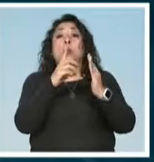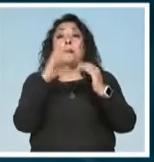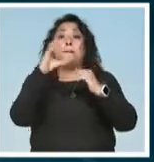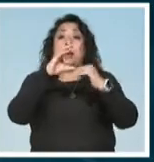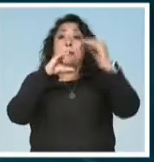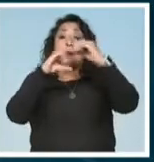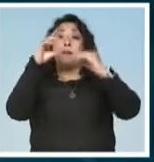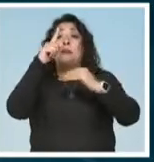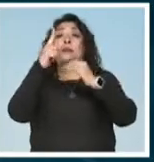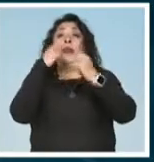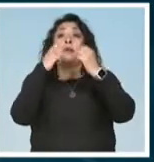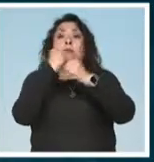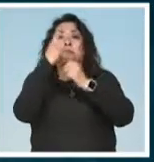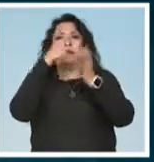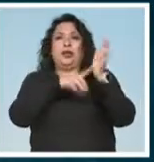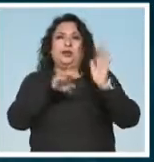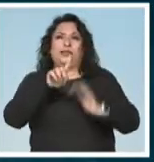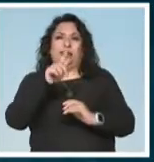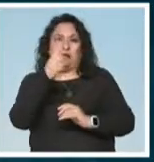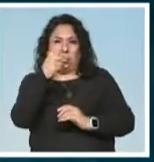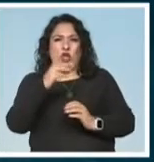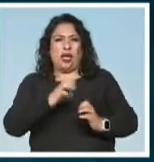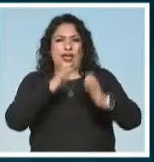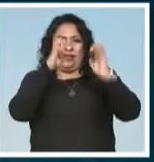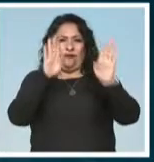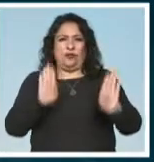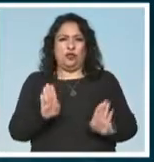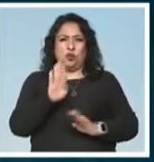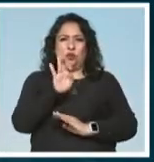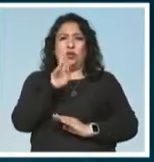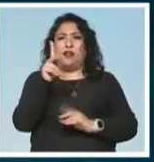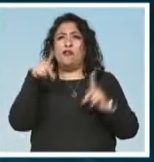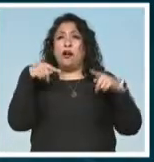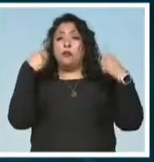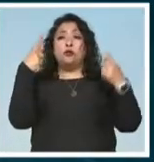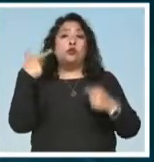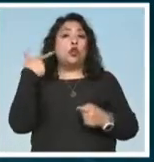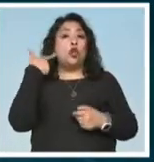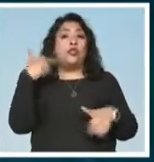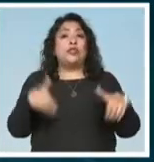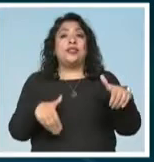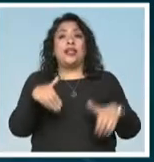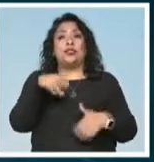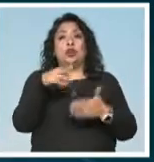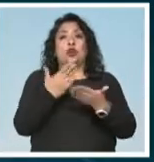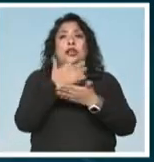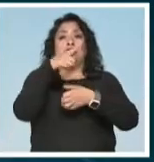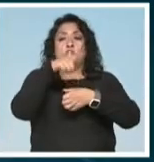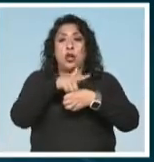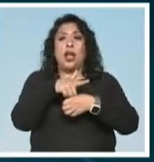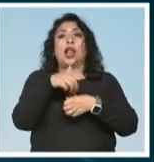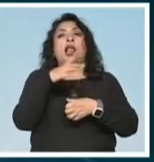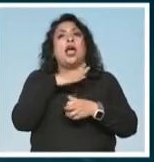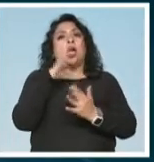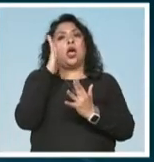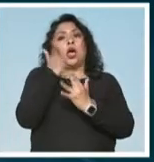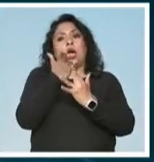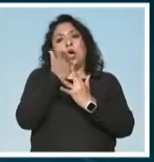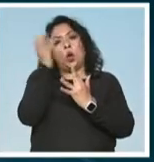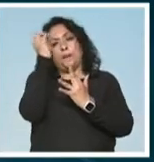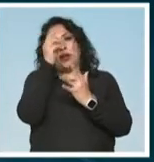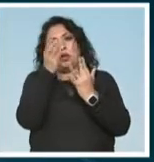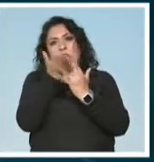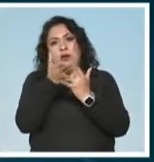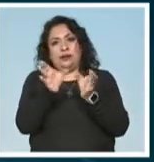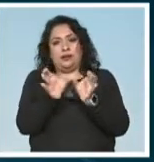año 1972. El edificio brutalista más famoso de Londres, el Teatro Nacional, ha dividido a la opinión pública